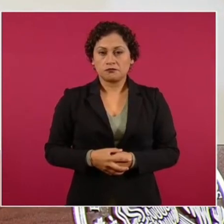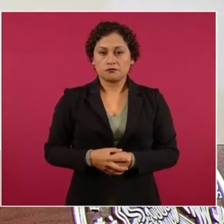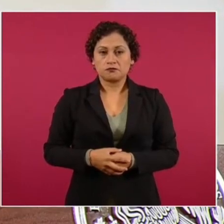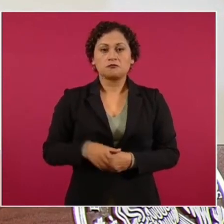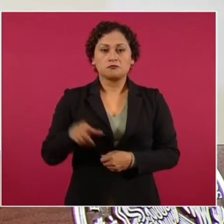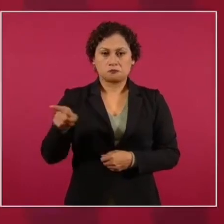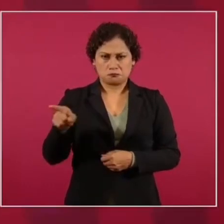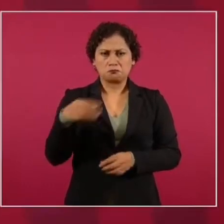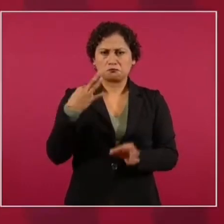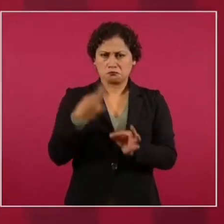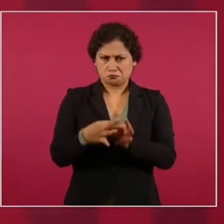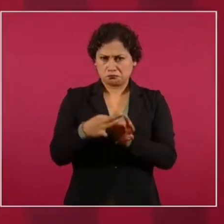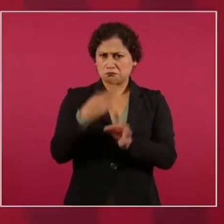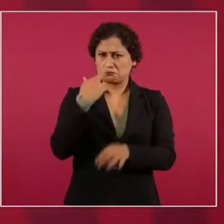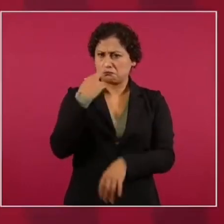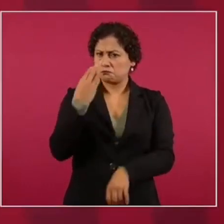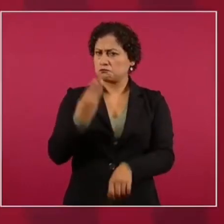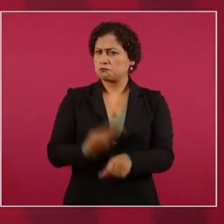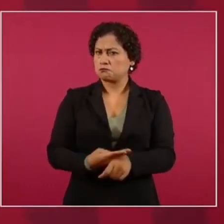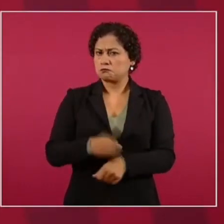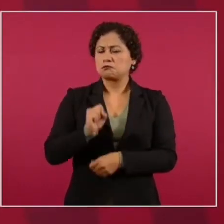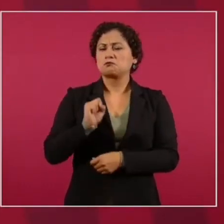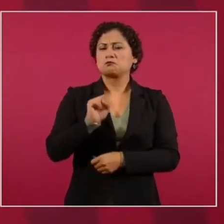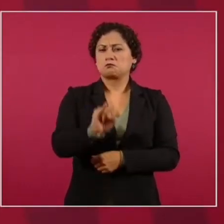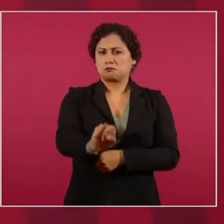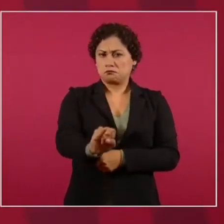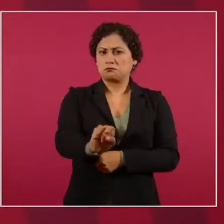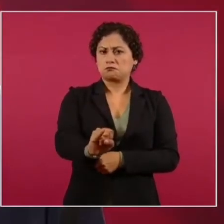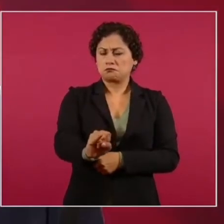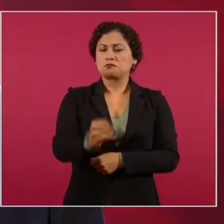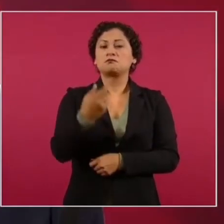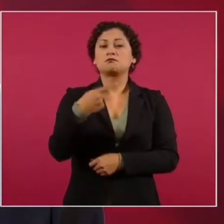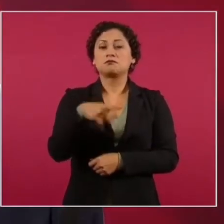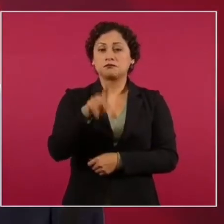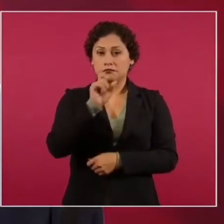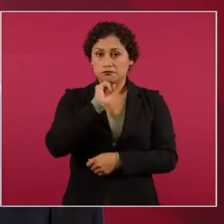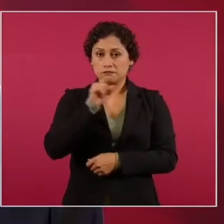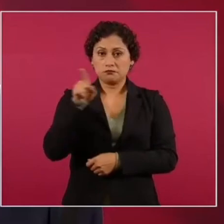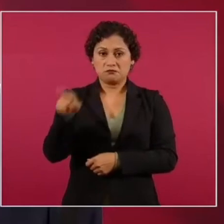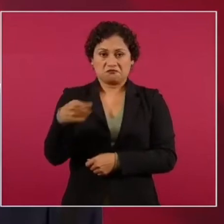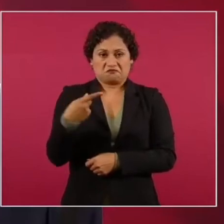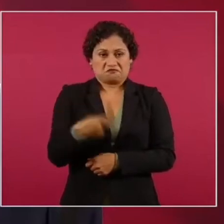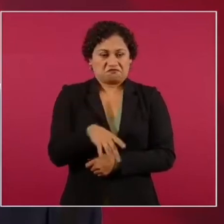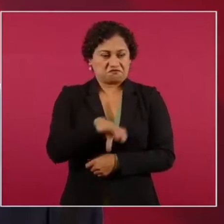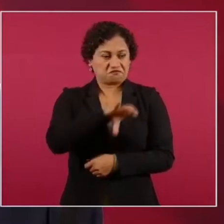muy responsable y además muy nacionalista,